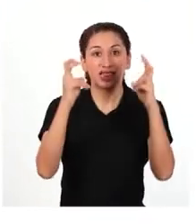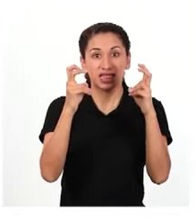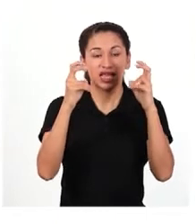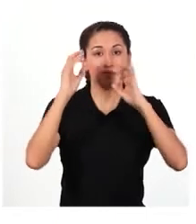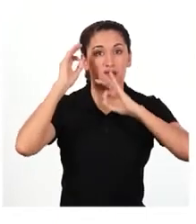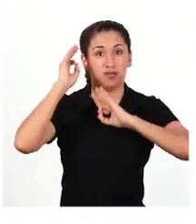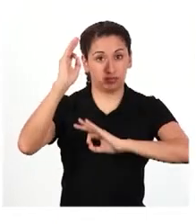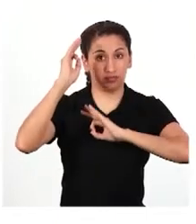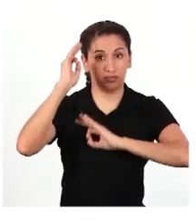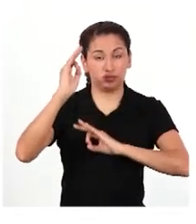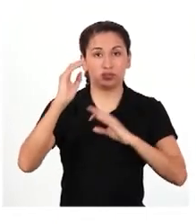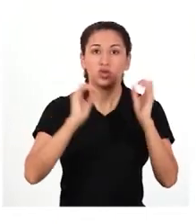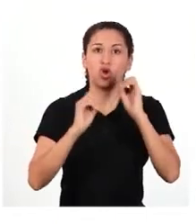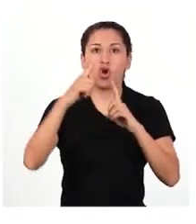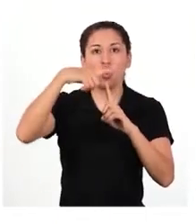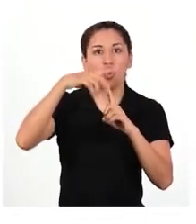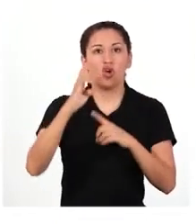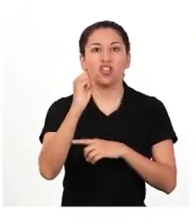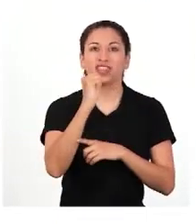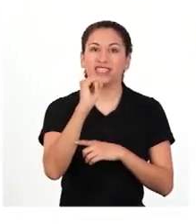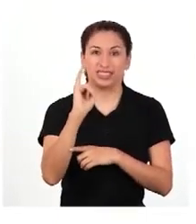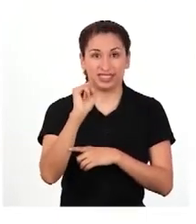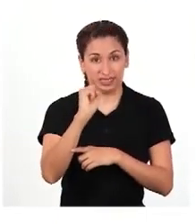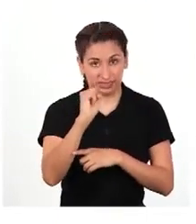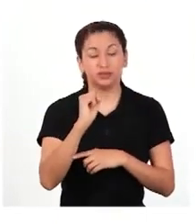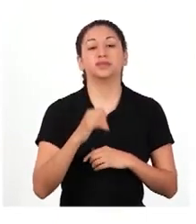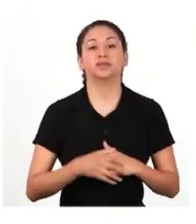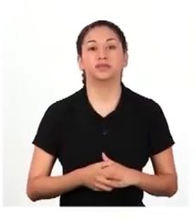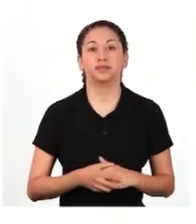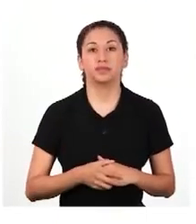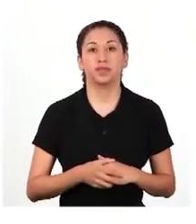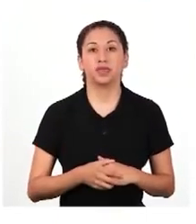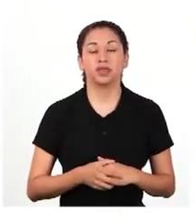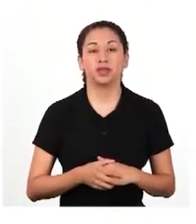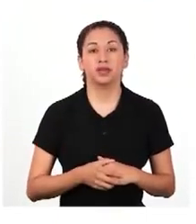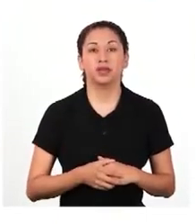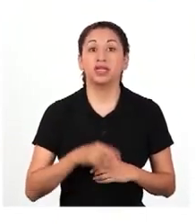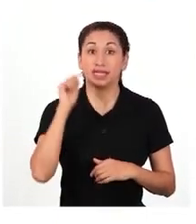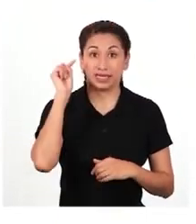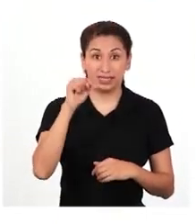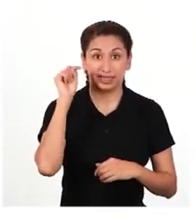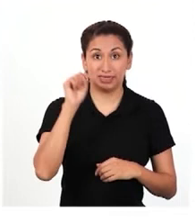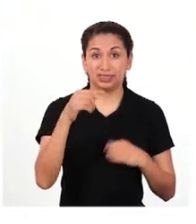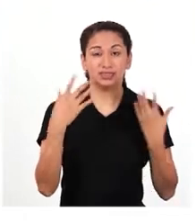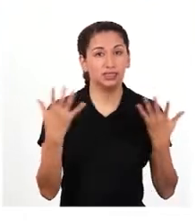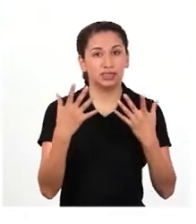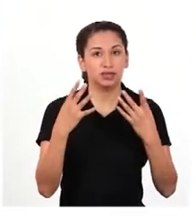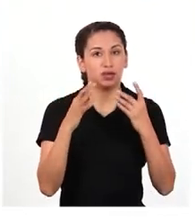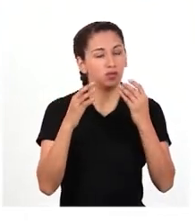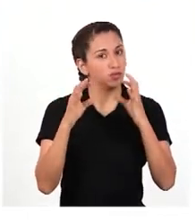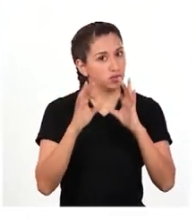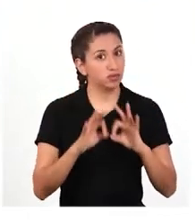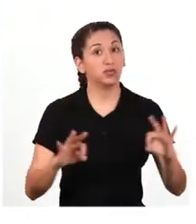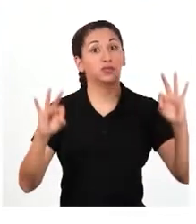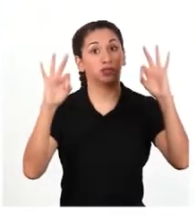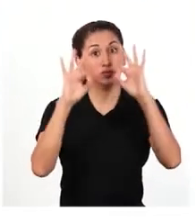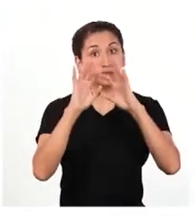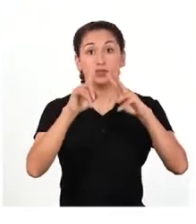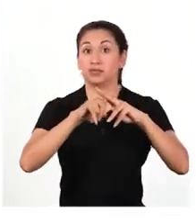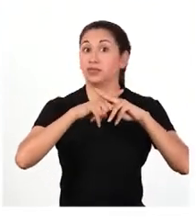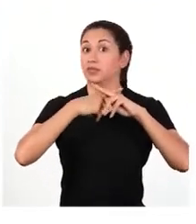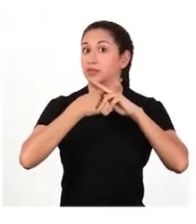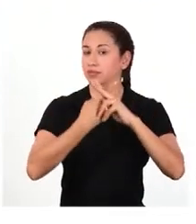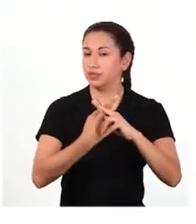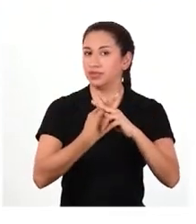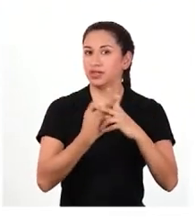el tema del discurso y la tesis o postura que se tiene al respecto. En este punto